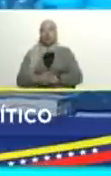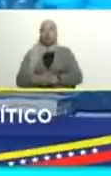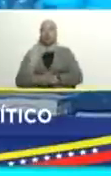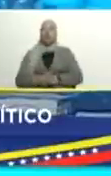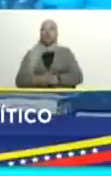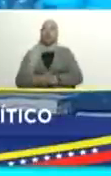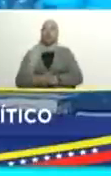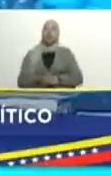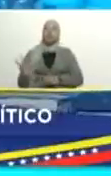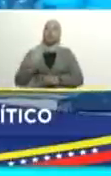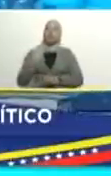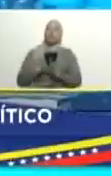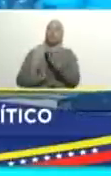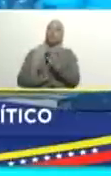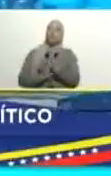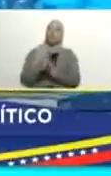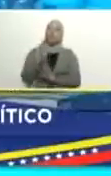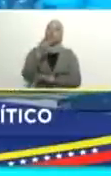adversidades,